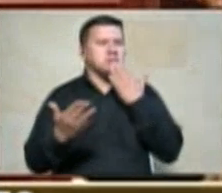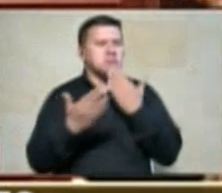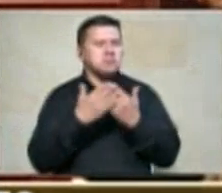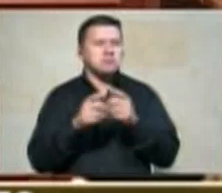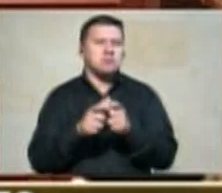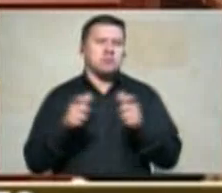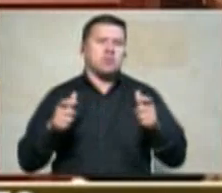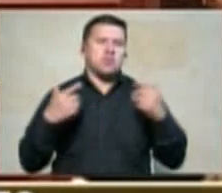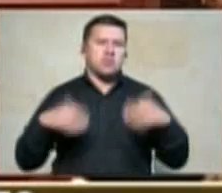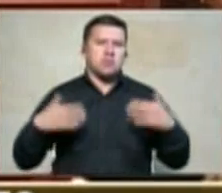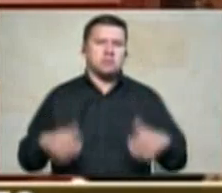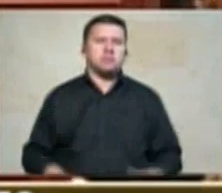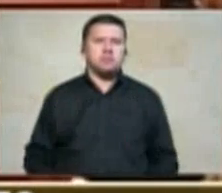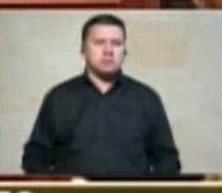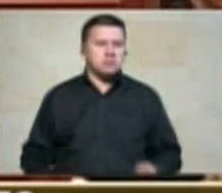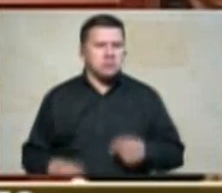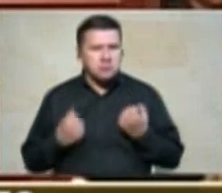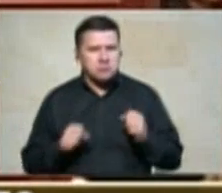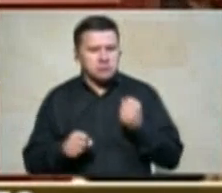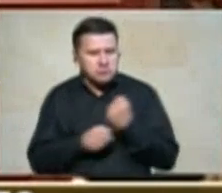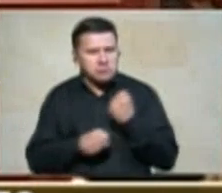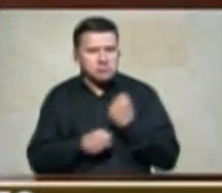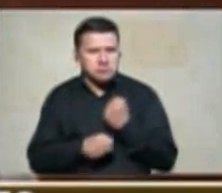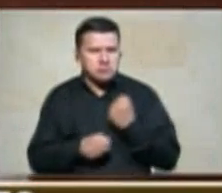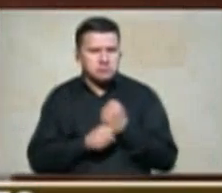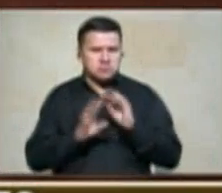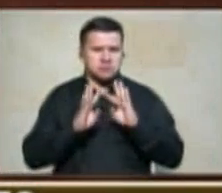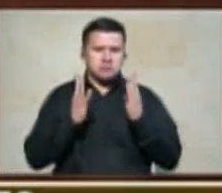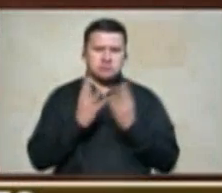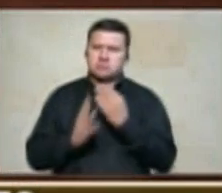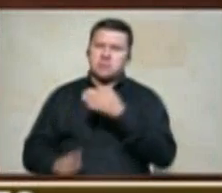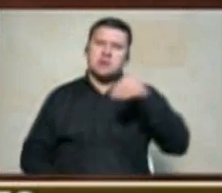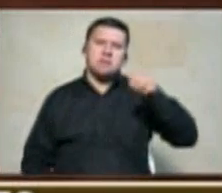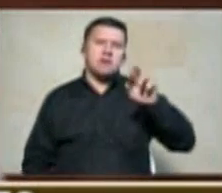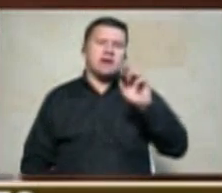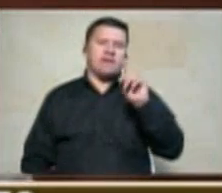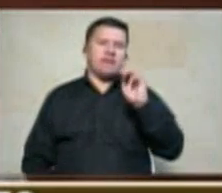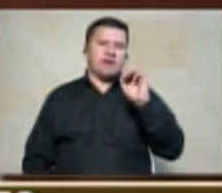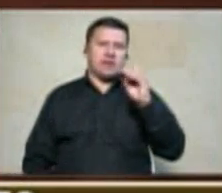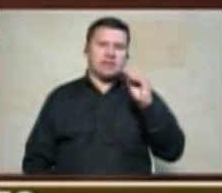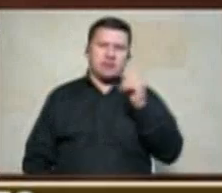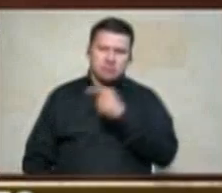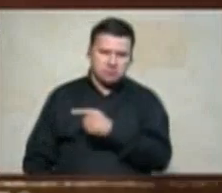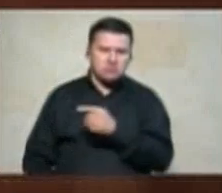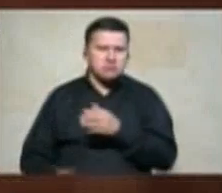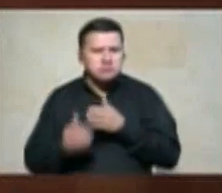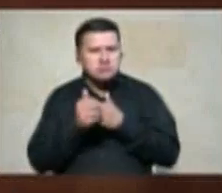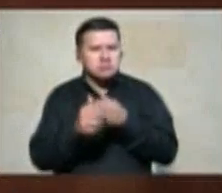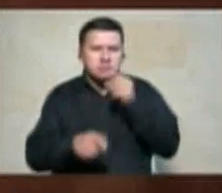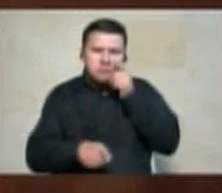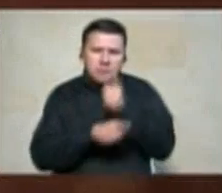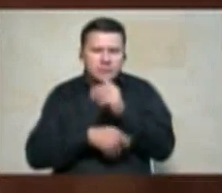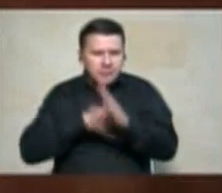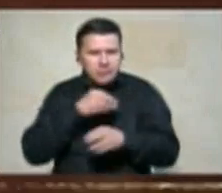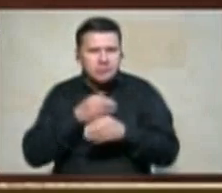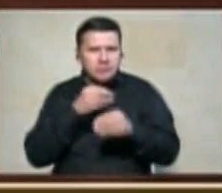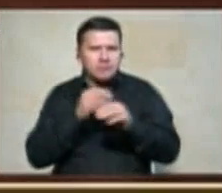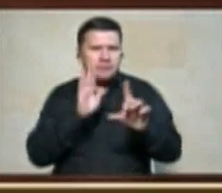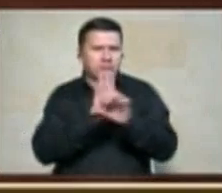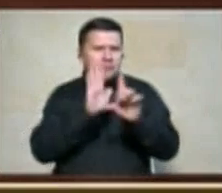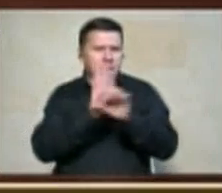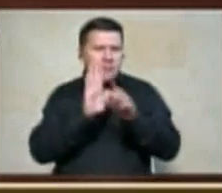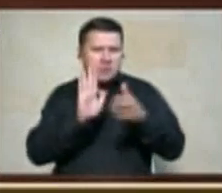Agradecer inmensamente el esfuerzo y el trabajo de la congresista María Fernanda Cabal en el seguimiento también a la implementación de la